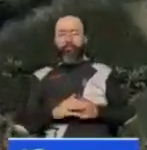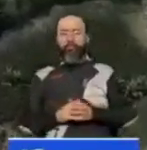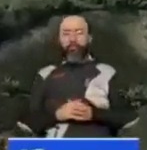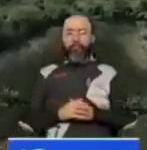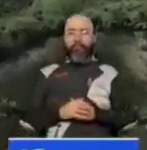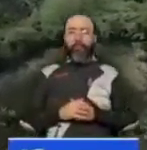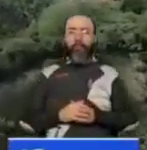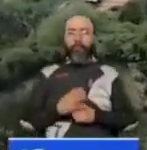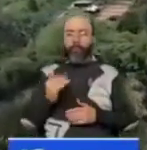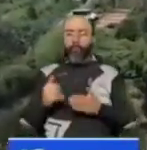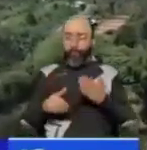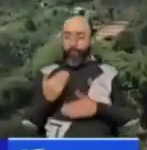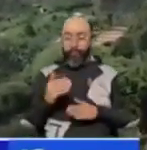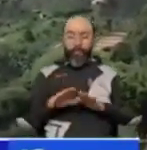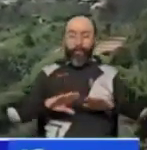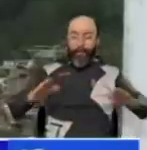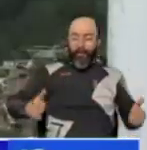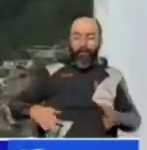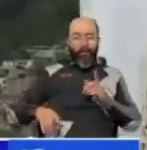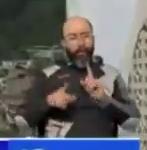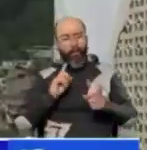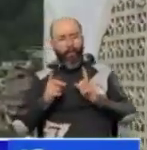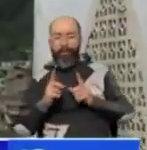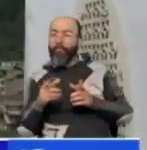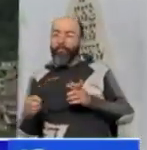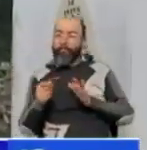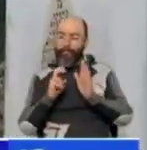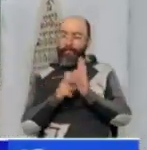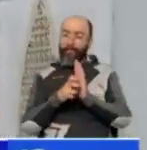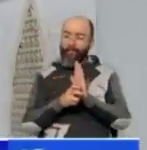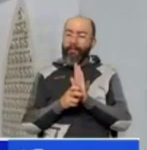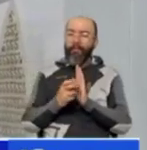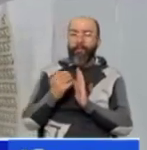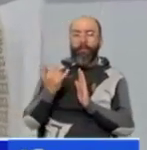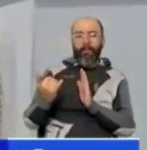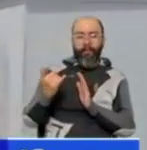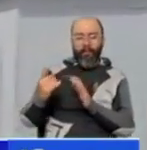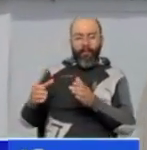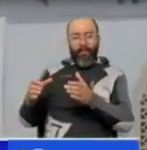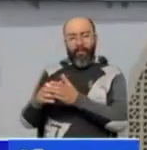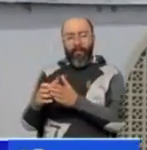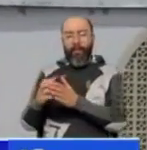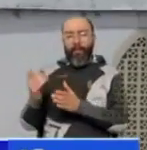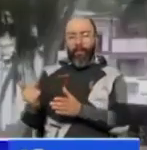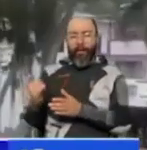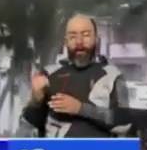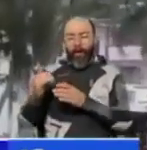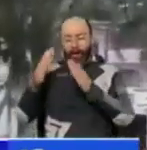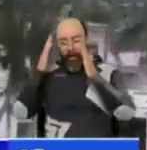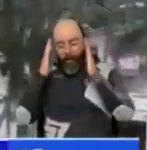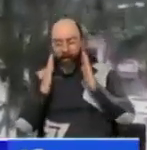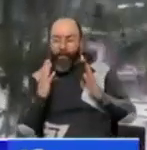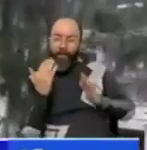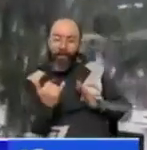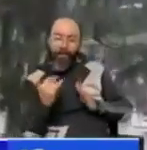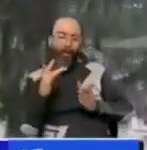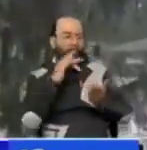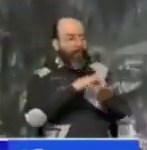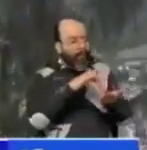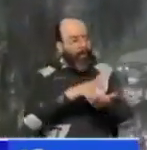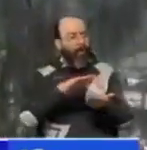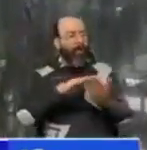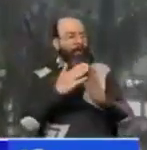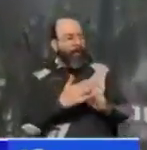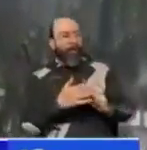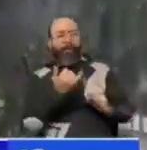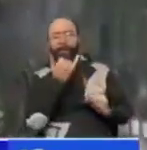Hoy iniciaron las mesas de diálogo en Quinchía, en las que la Consejería Presidencial para las Regiones escuchará las peticiones de la comunidad con